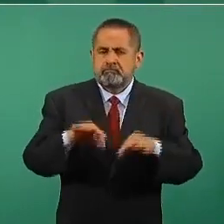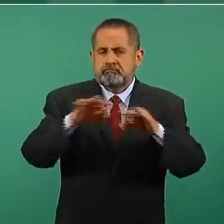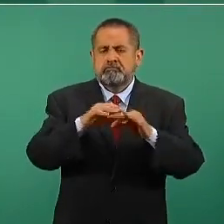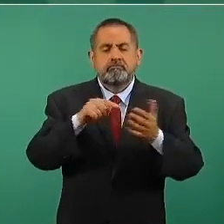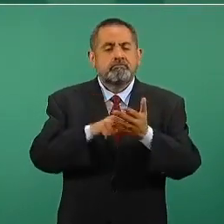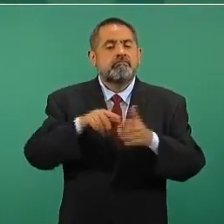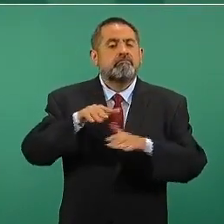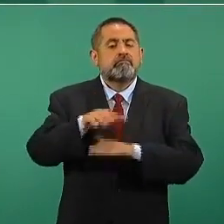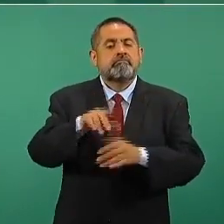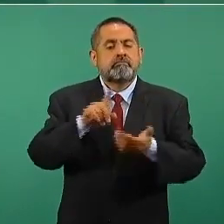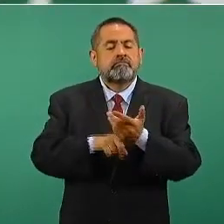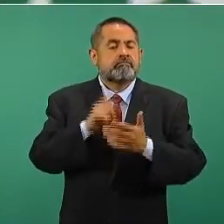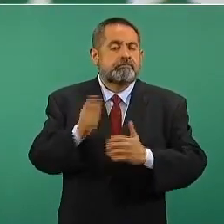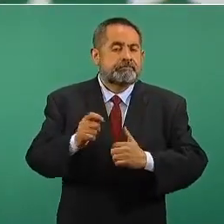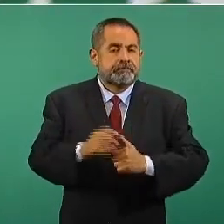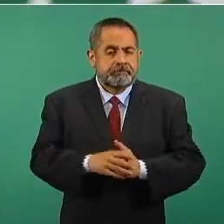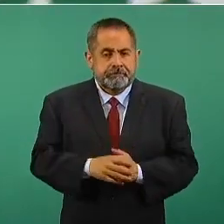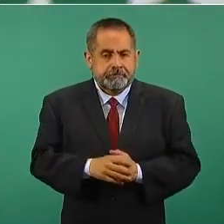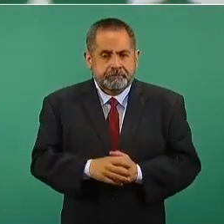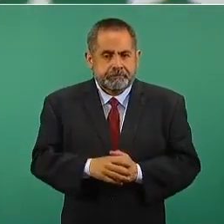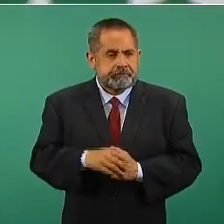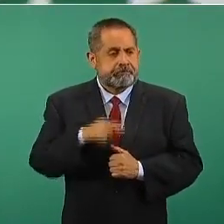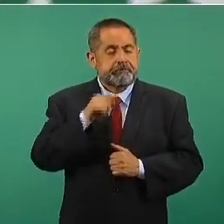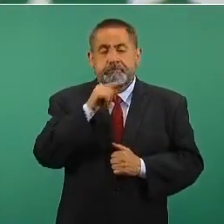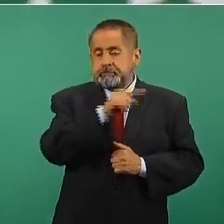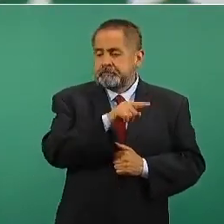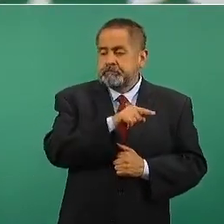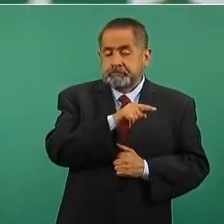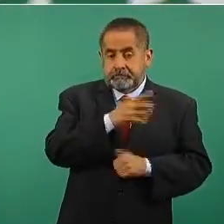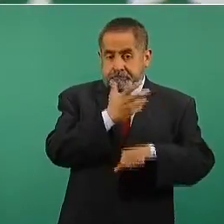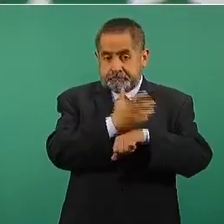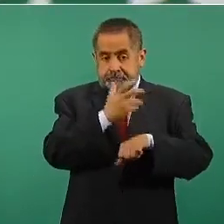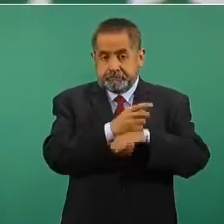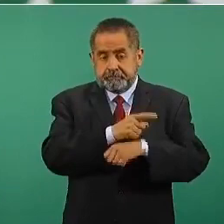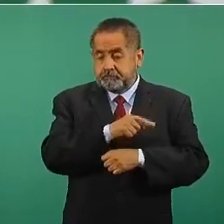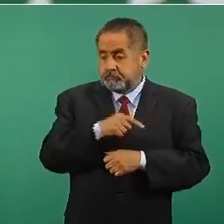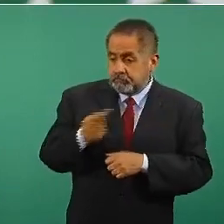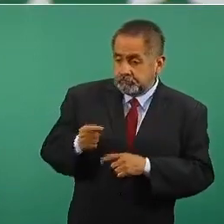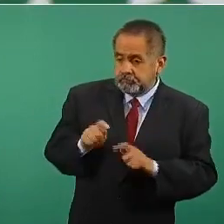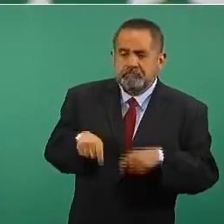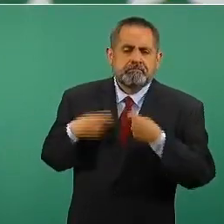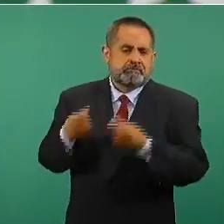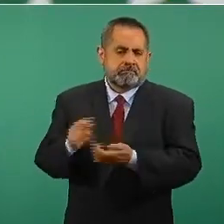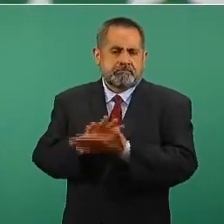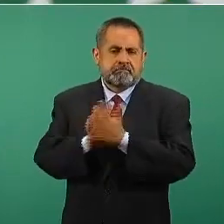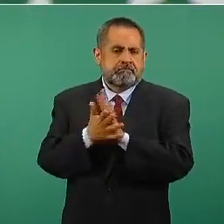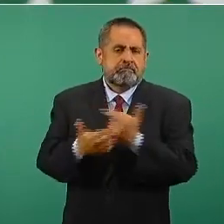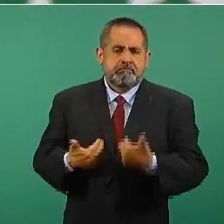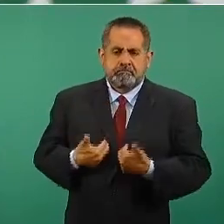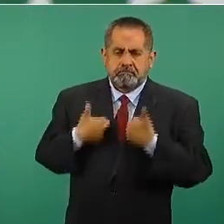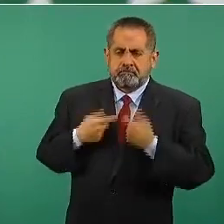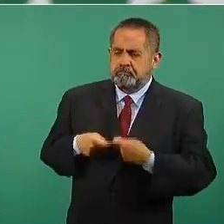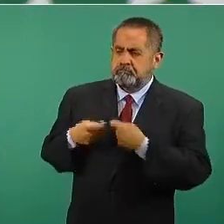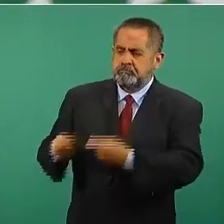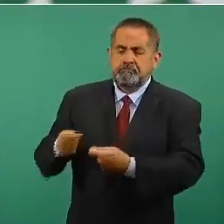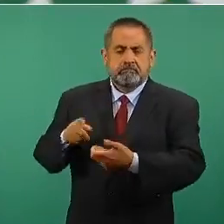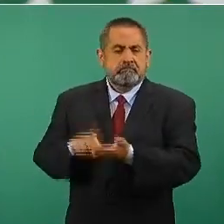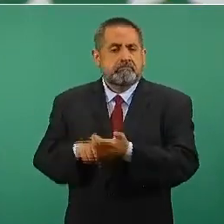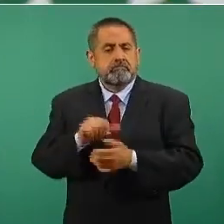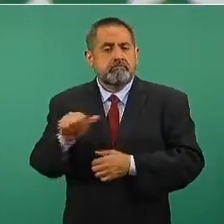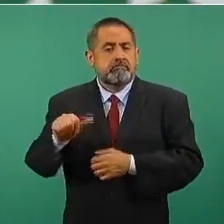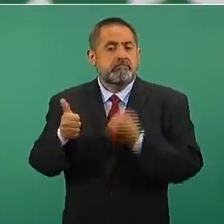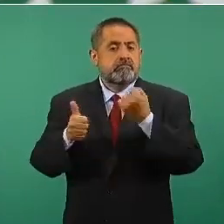relevante es la que tiene que ver con el reconocimiento de ciudadanía a pues más de 11 millones